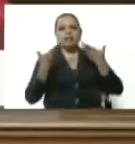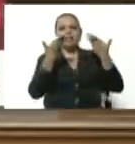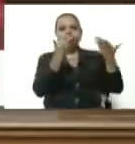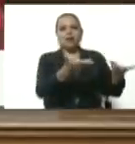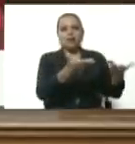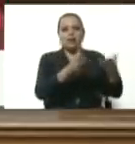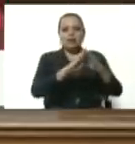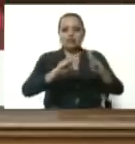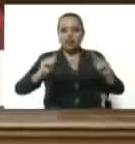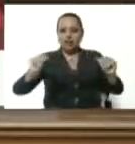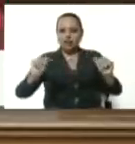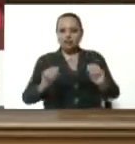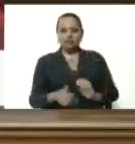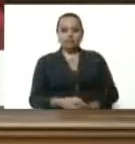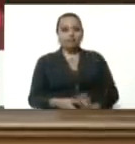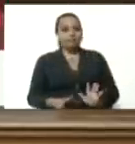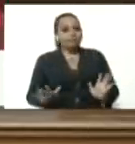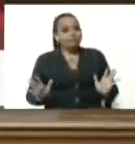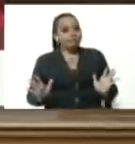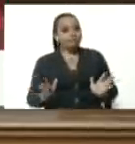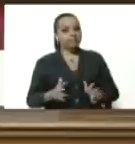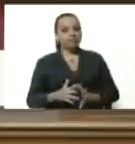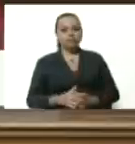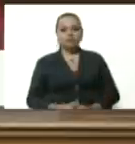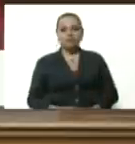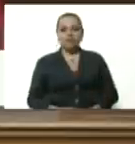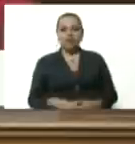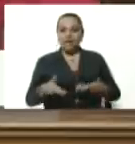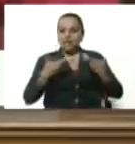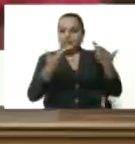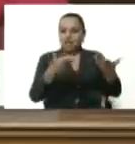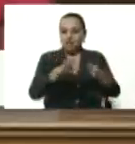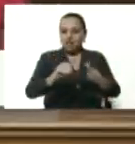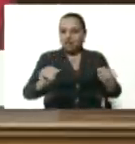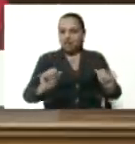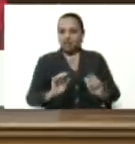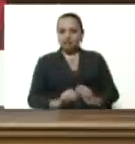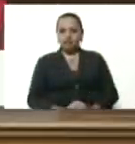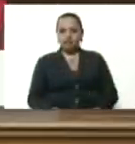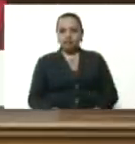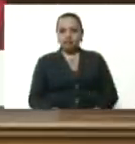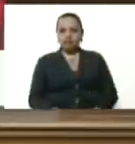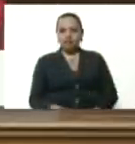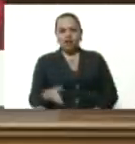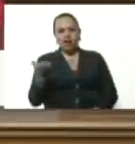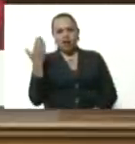territorio. ¿Ah? Le entregaban el territorio.